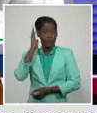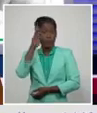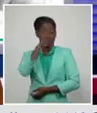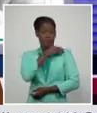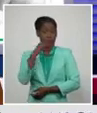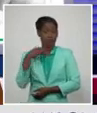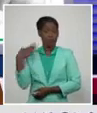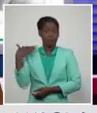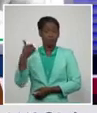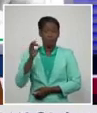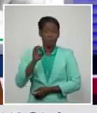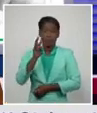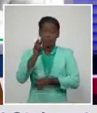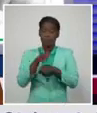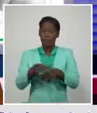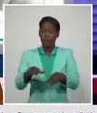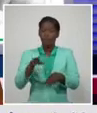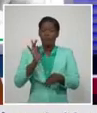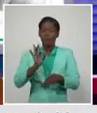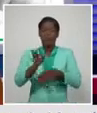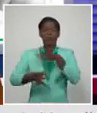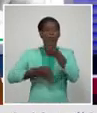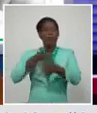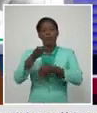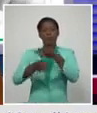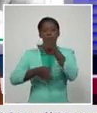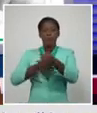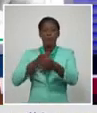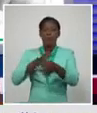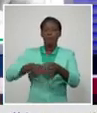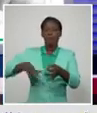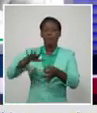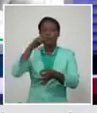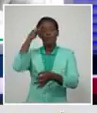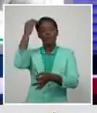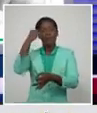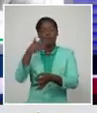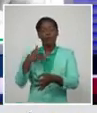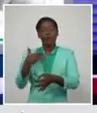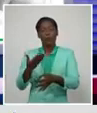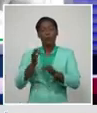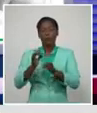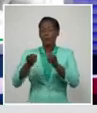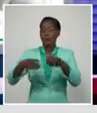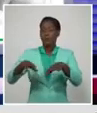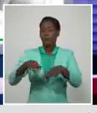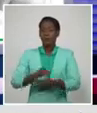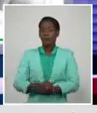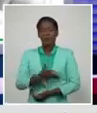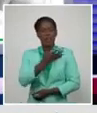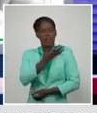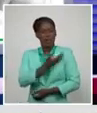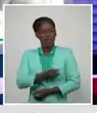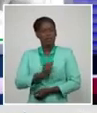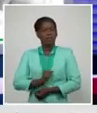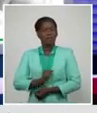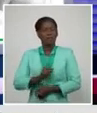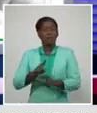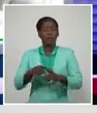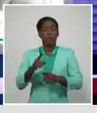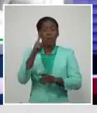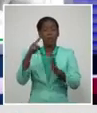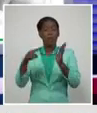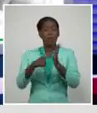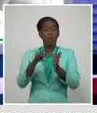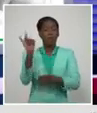nacional de epidemiología del Ministerio de Salud Pública. Una jornada triste, una jornada en la que la nación reporta 1.077